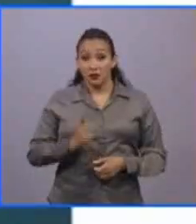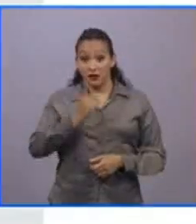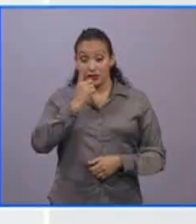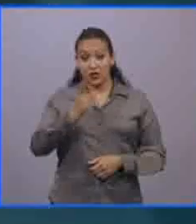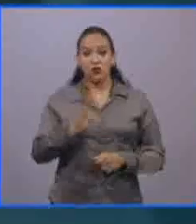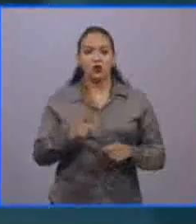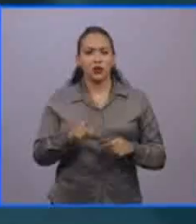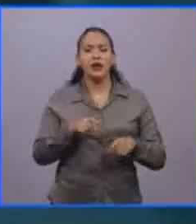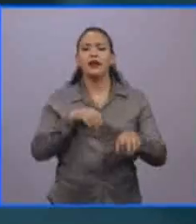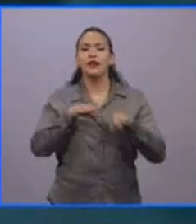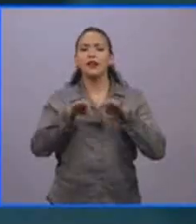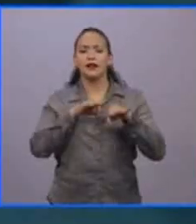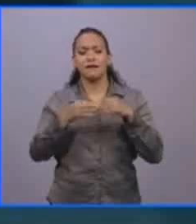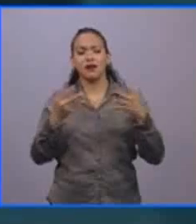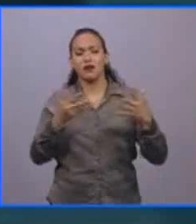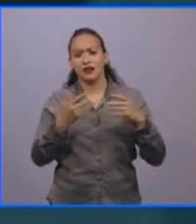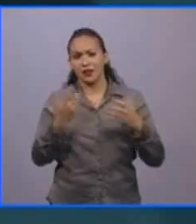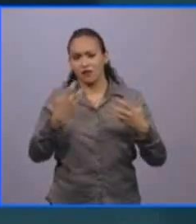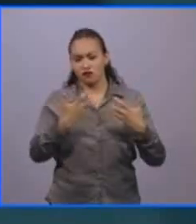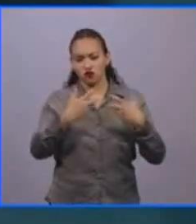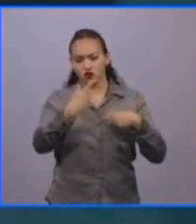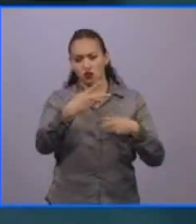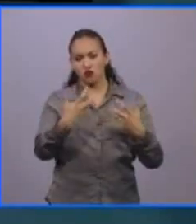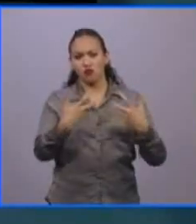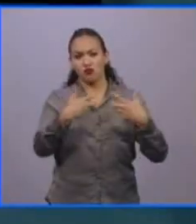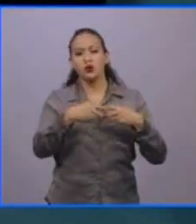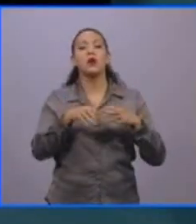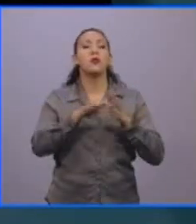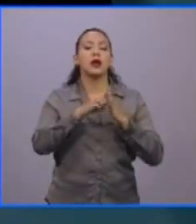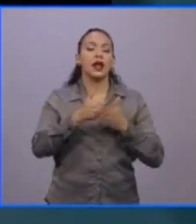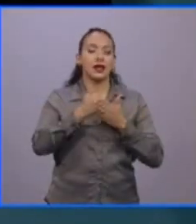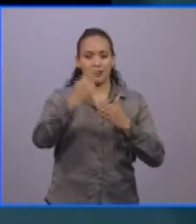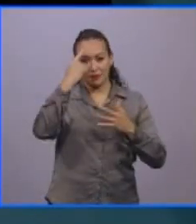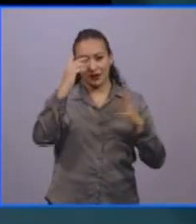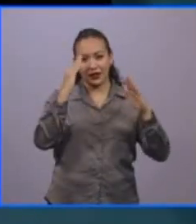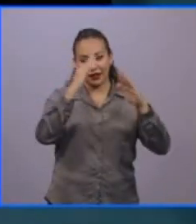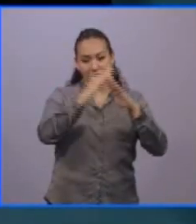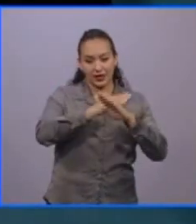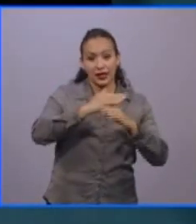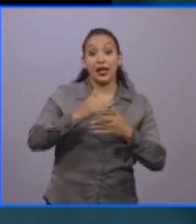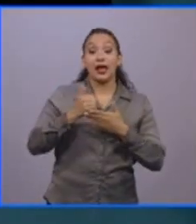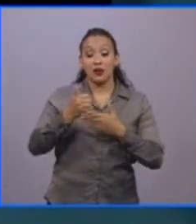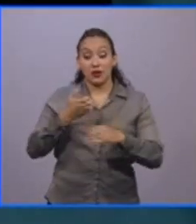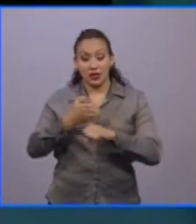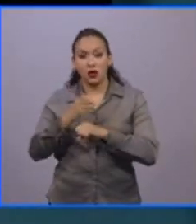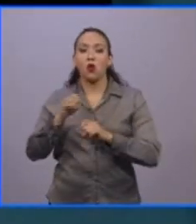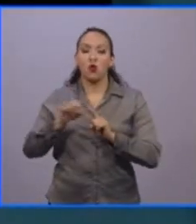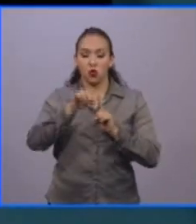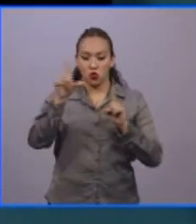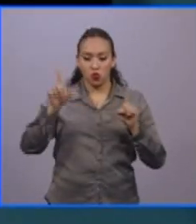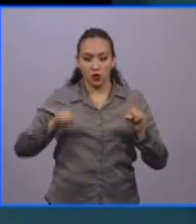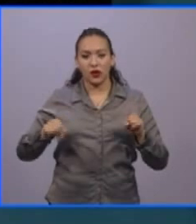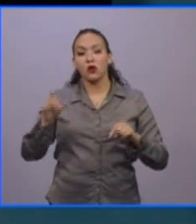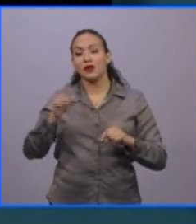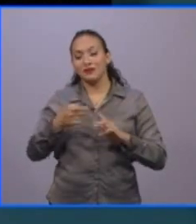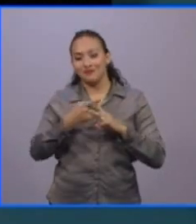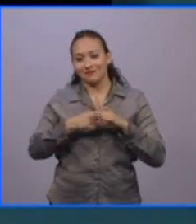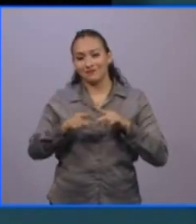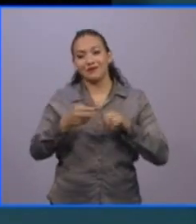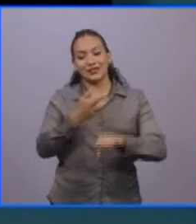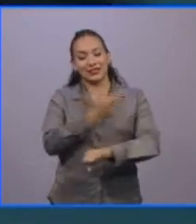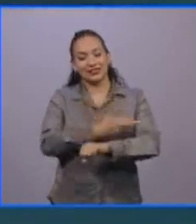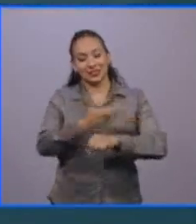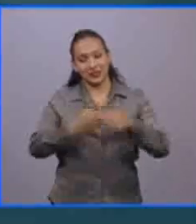las funciones que realizan los centros de conciliación laboral, tanto a nivel estatal como federal, en la etapa prejudicial del procedimiento